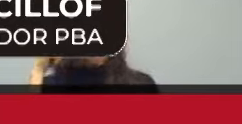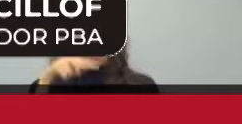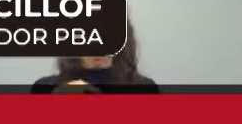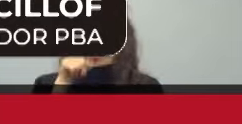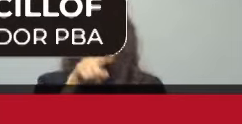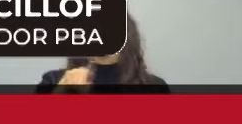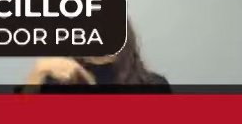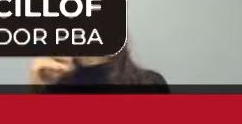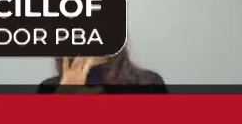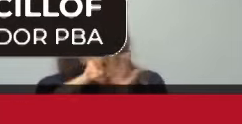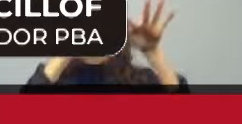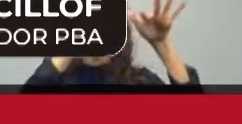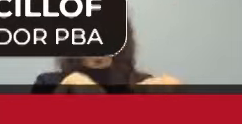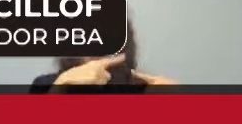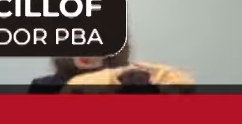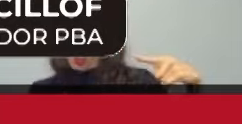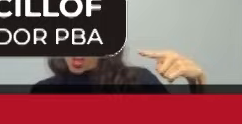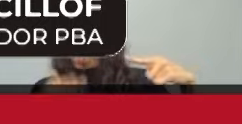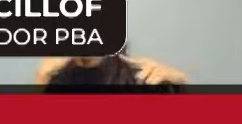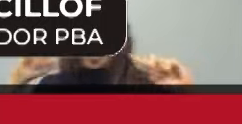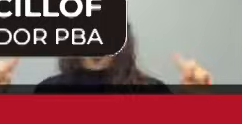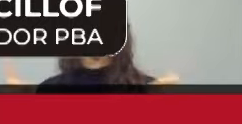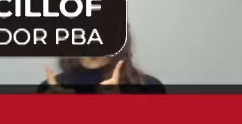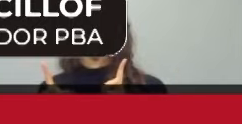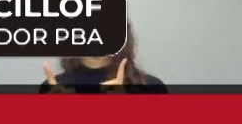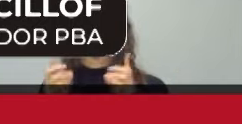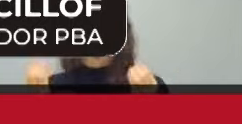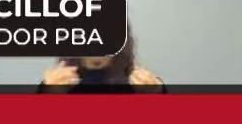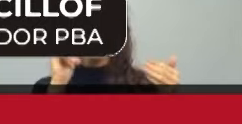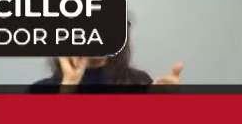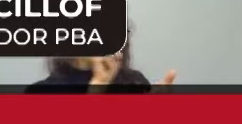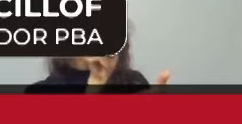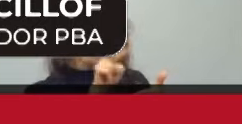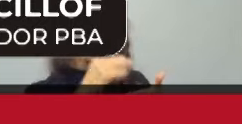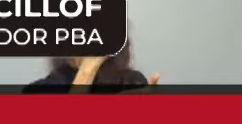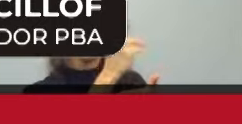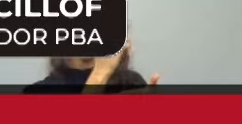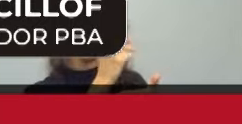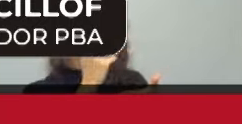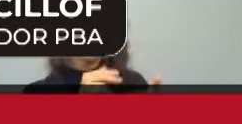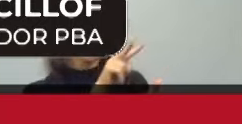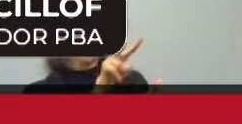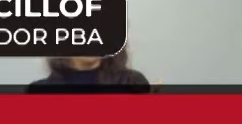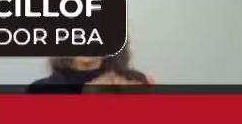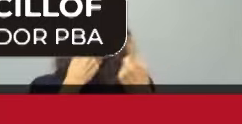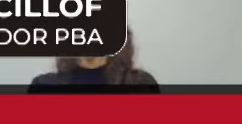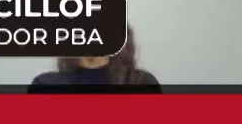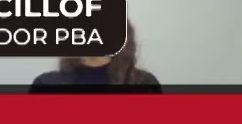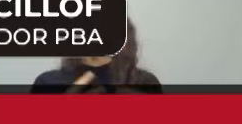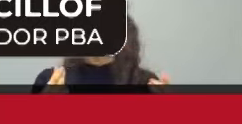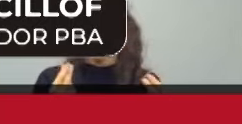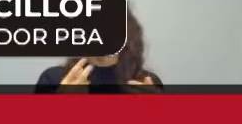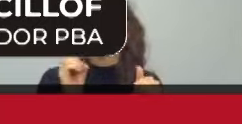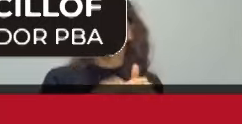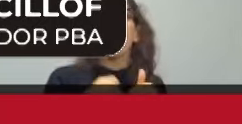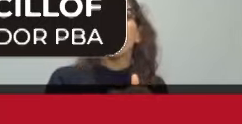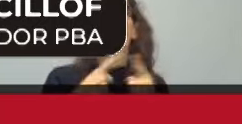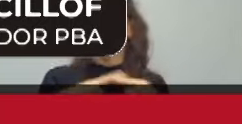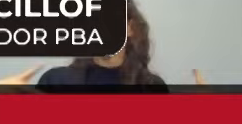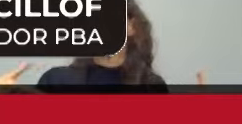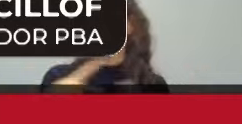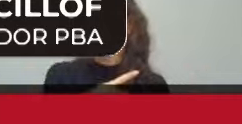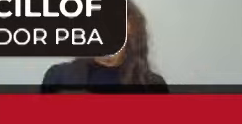versión simplificada donde consta renglón por renglón cuáles son los fondos que indebidamente, ilegalmente, le